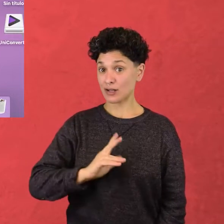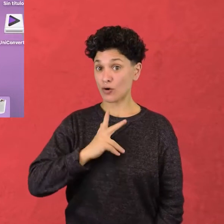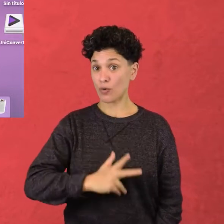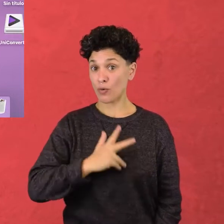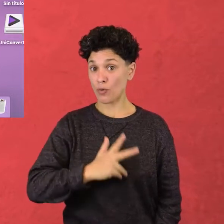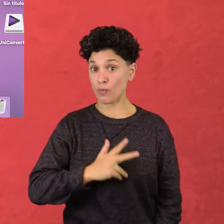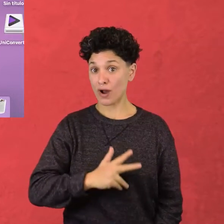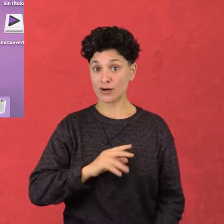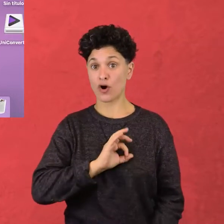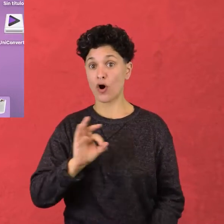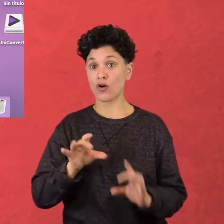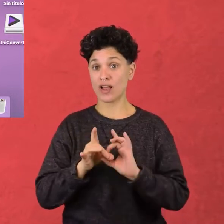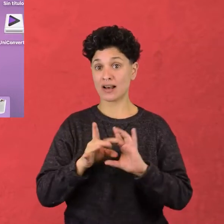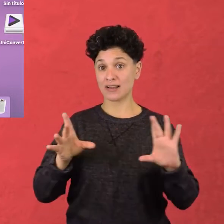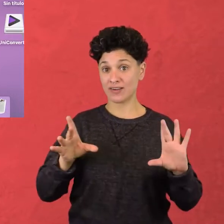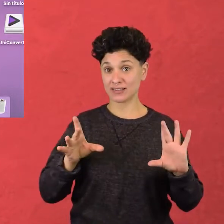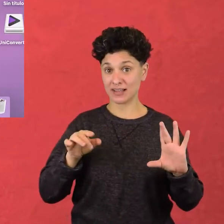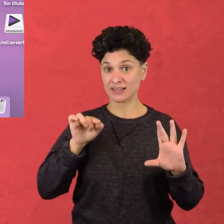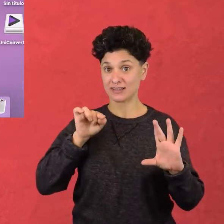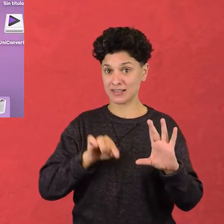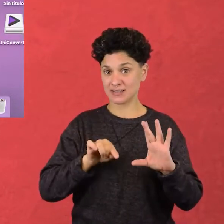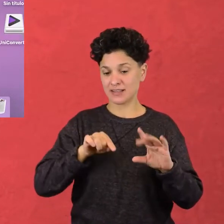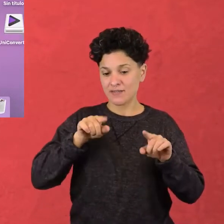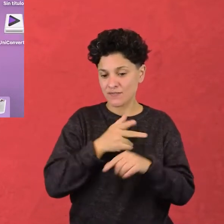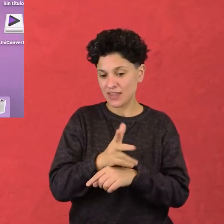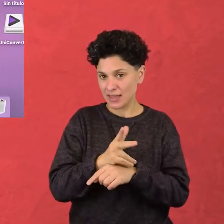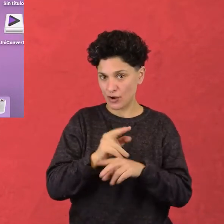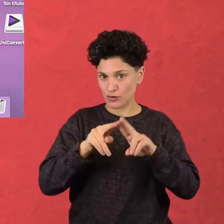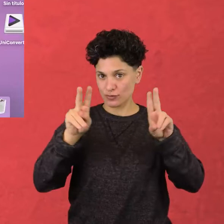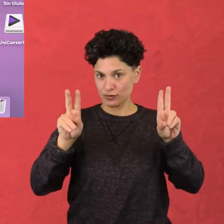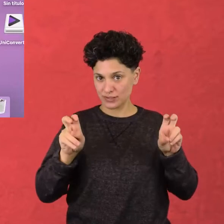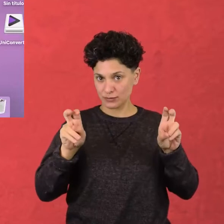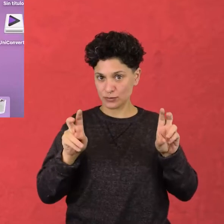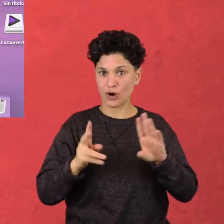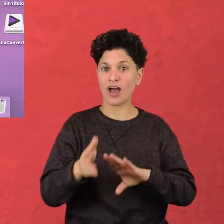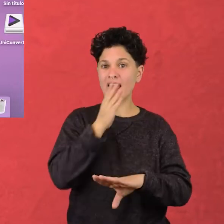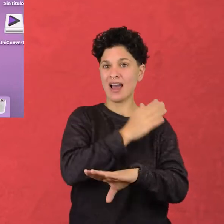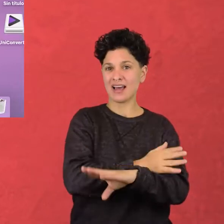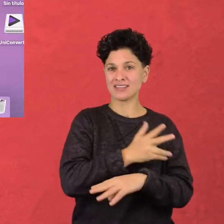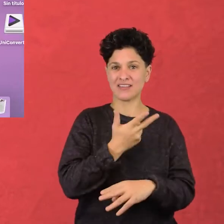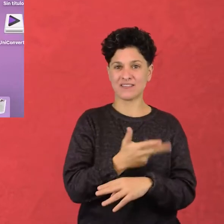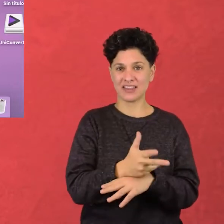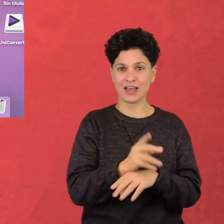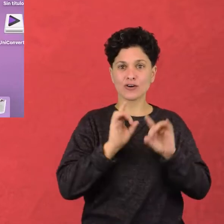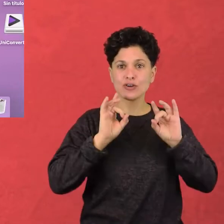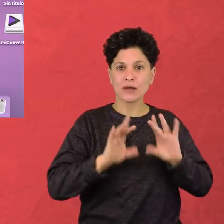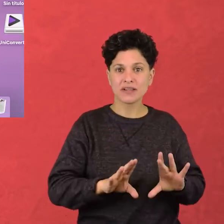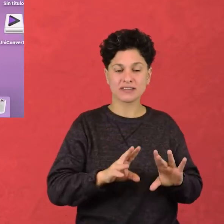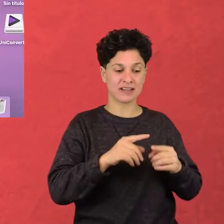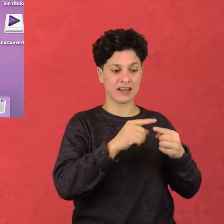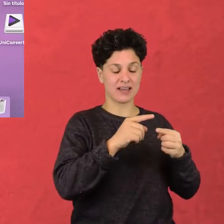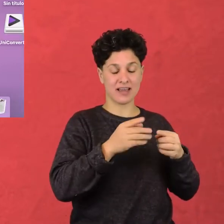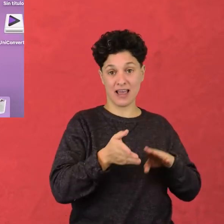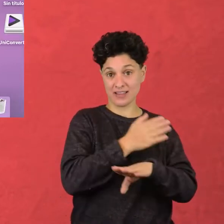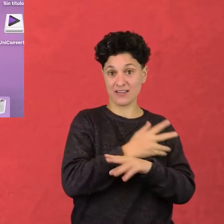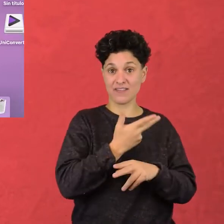libertad. Y en el video pasado vimos que teníamos el plano fenoménico, donde simplemente somos objetos o que somos